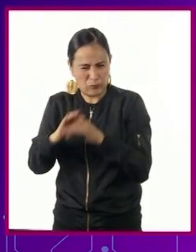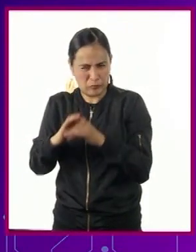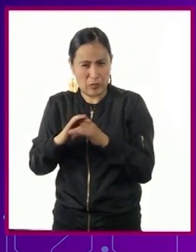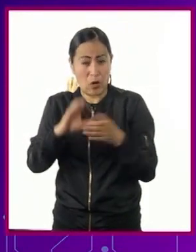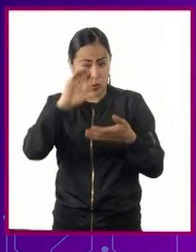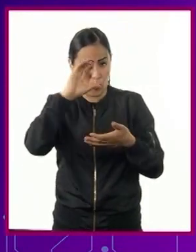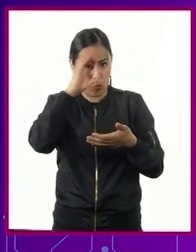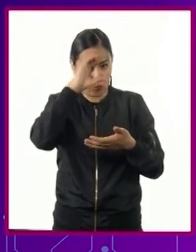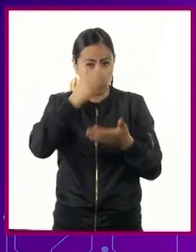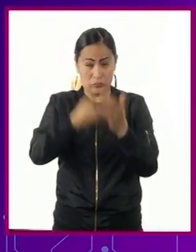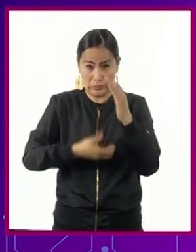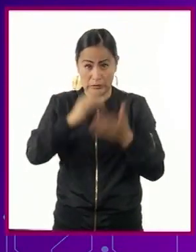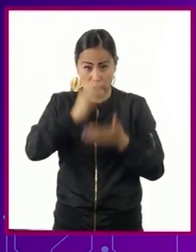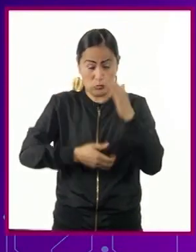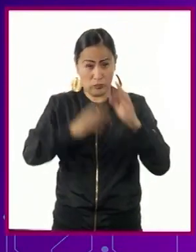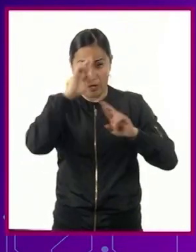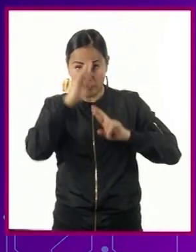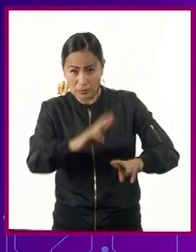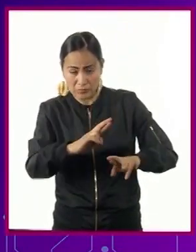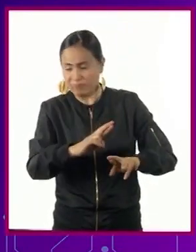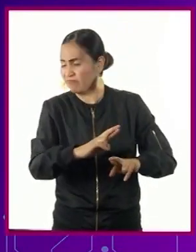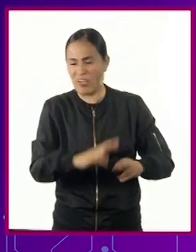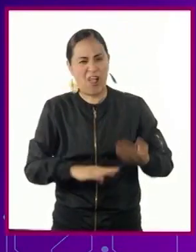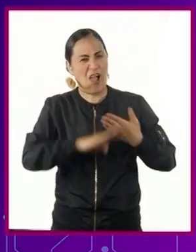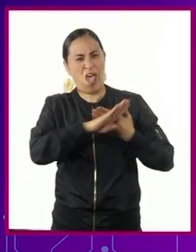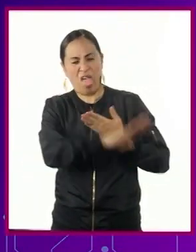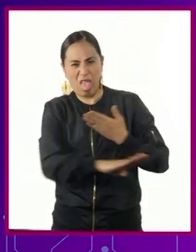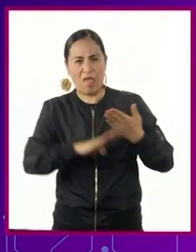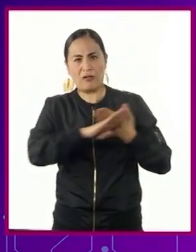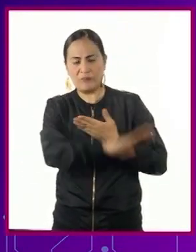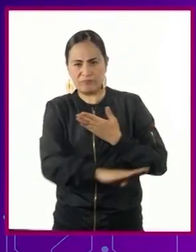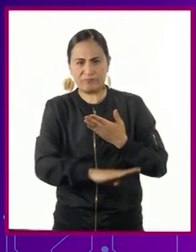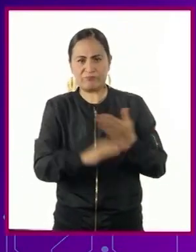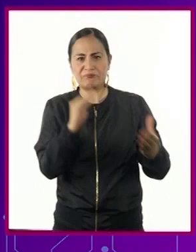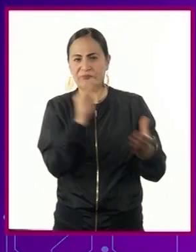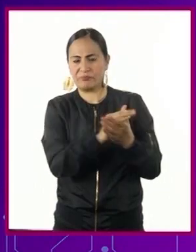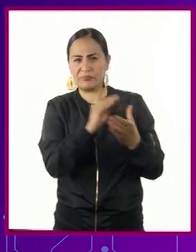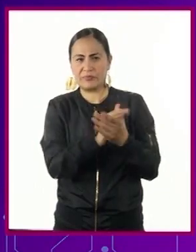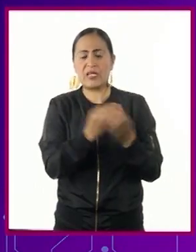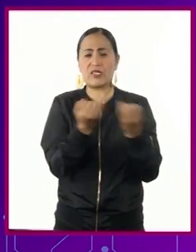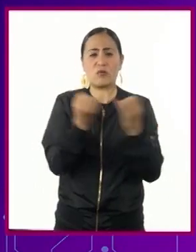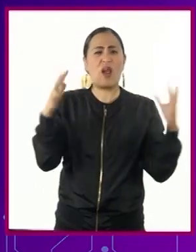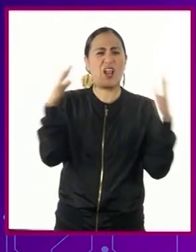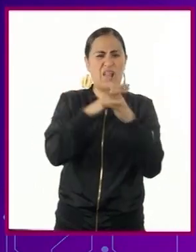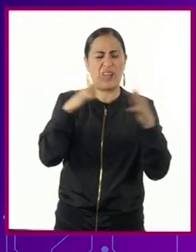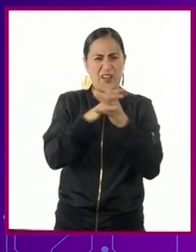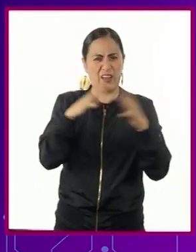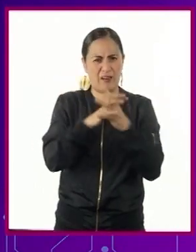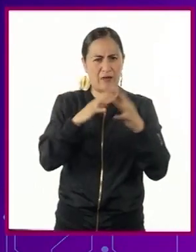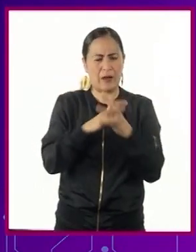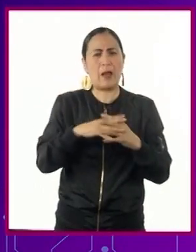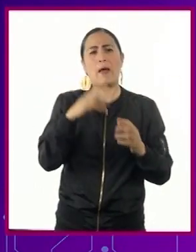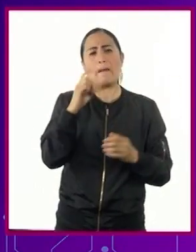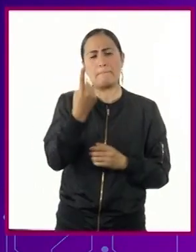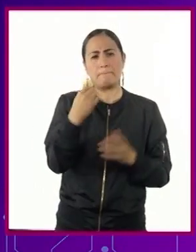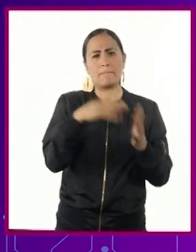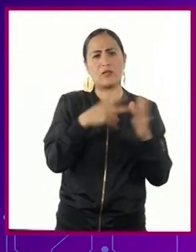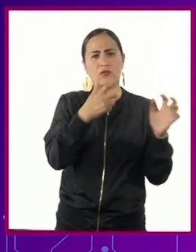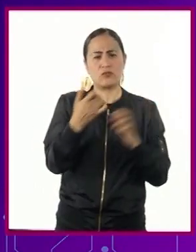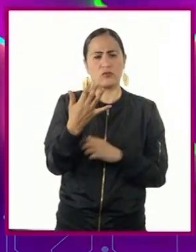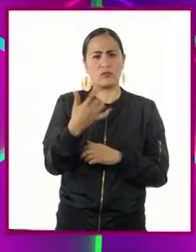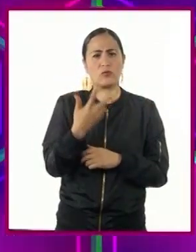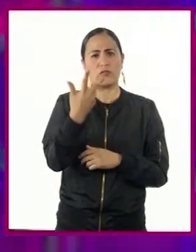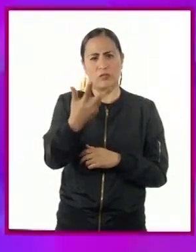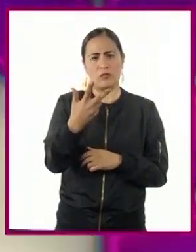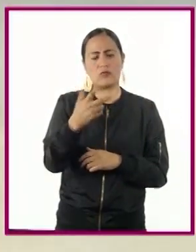Constitución liberal, instituyendo un gobierno conservador y desatando la guerra civil entre 1858 y